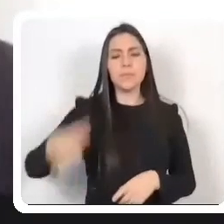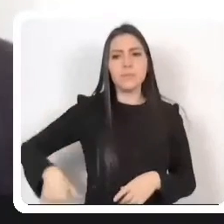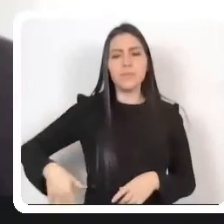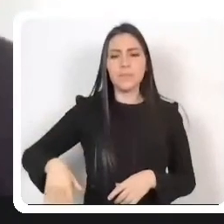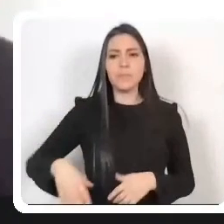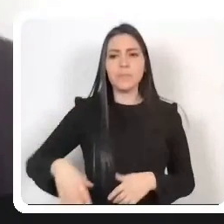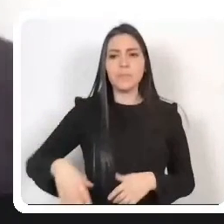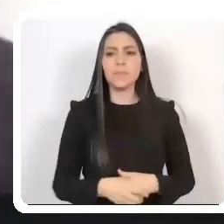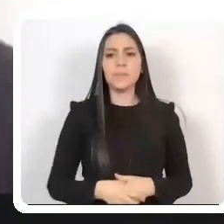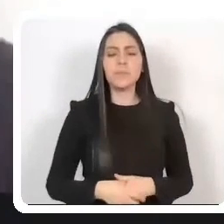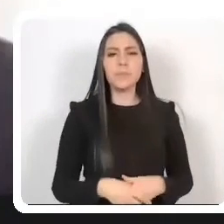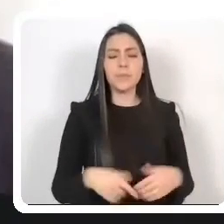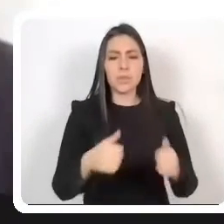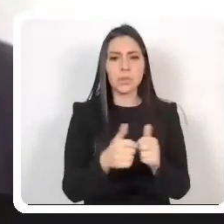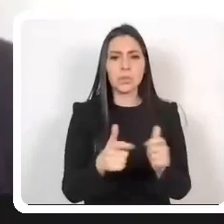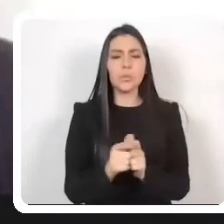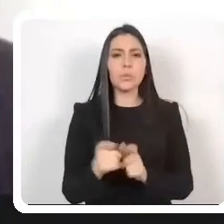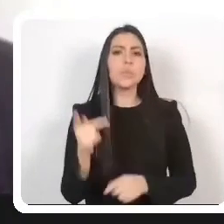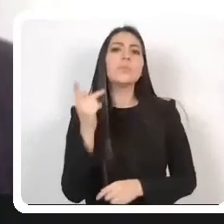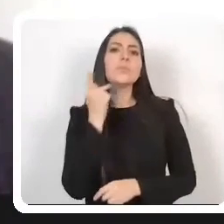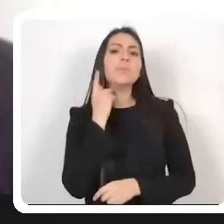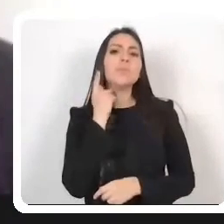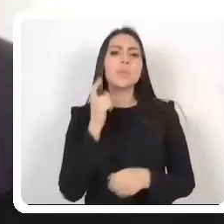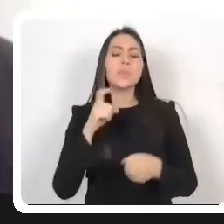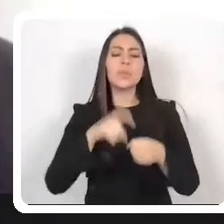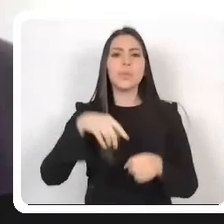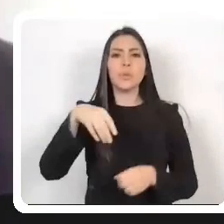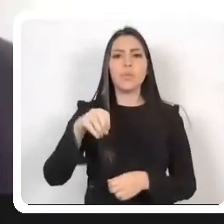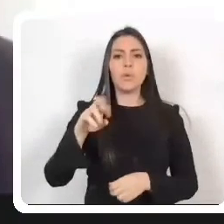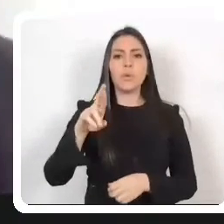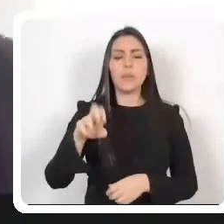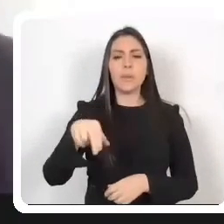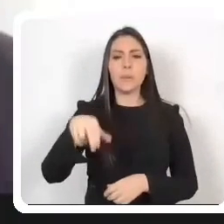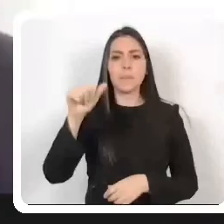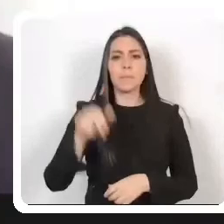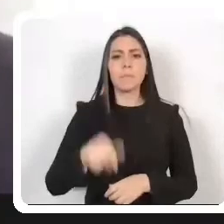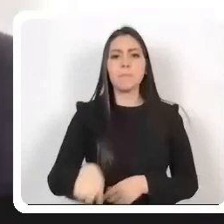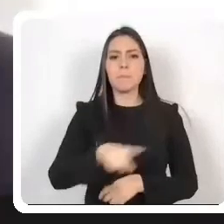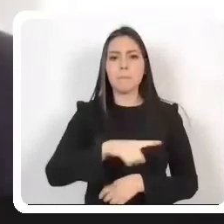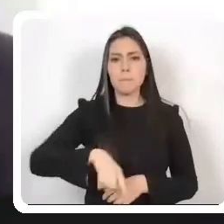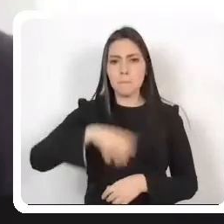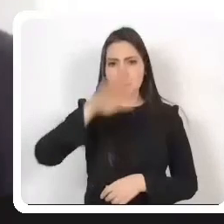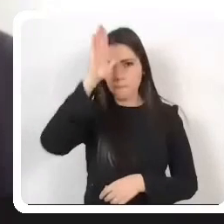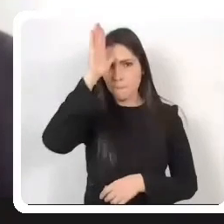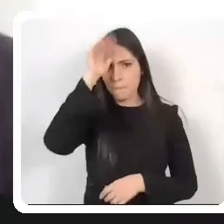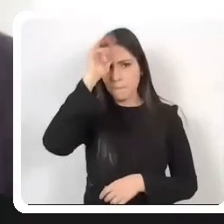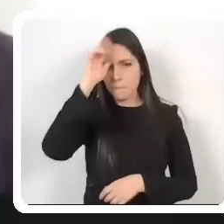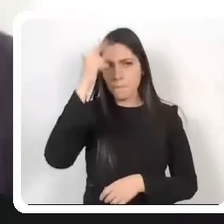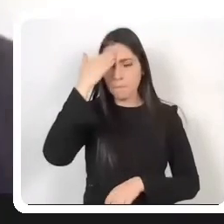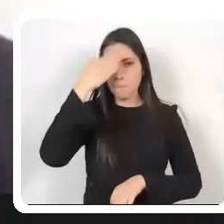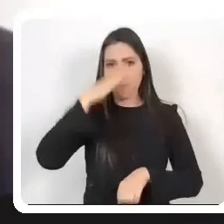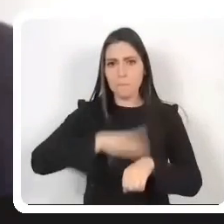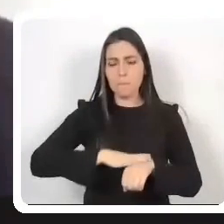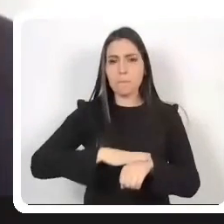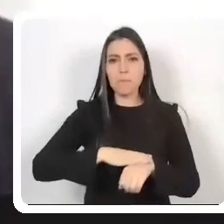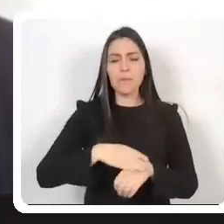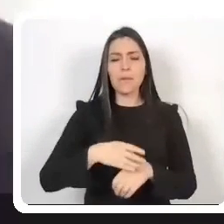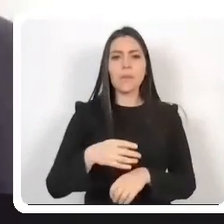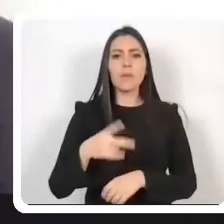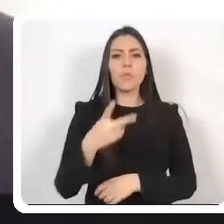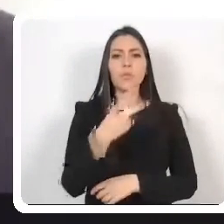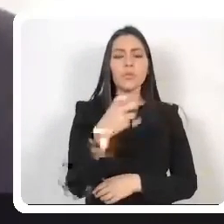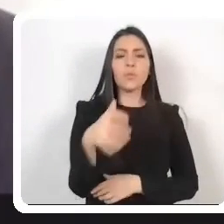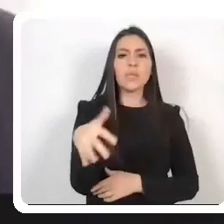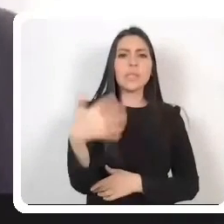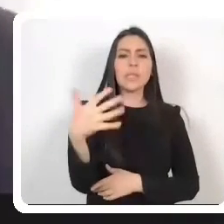a nombre del grupo parlamentario de Morena, nos sumamos a la conmemoración del 215